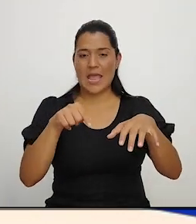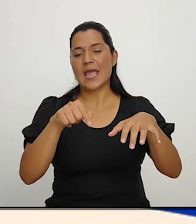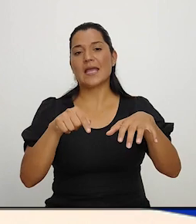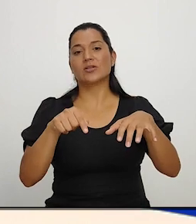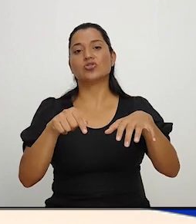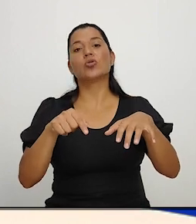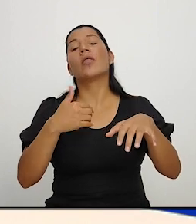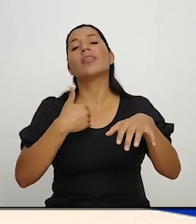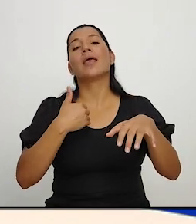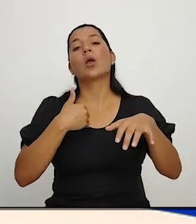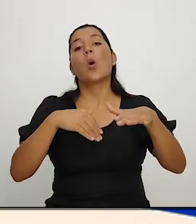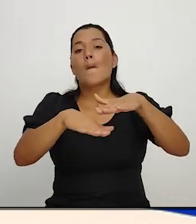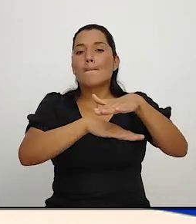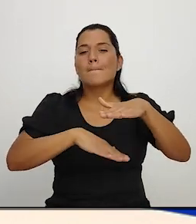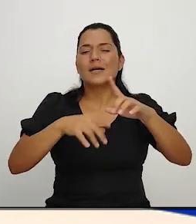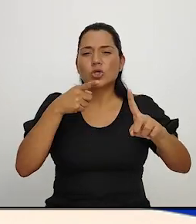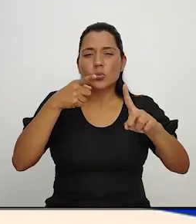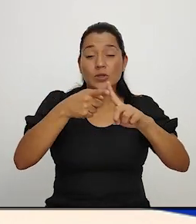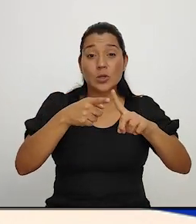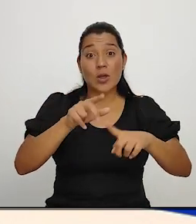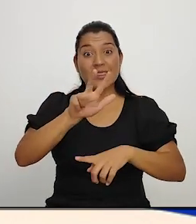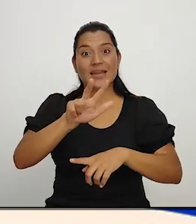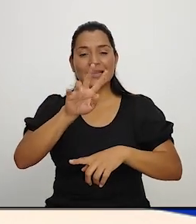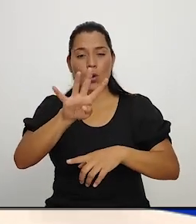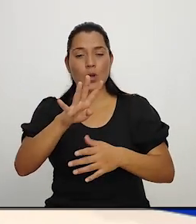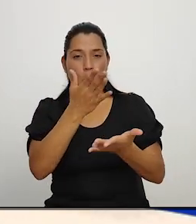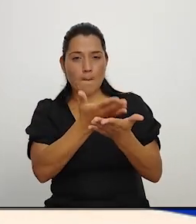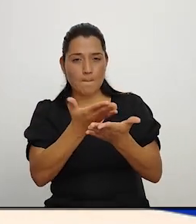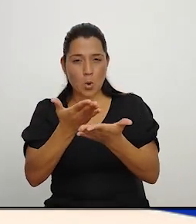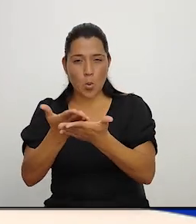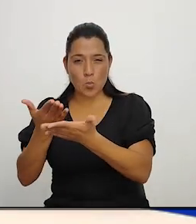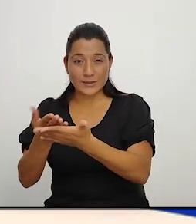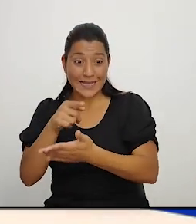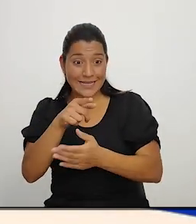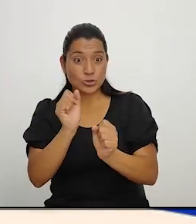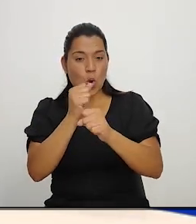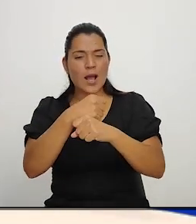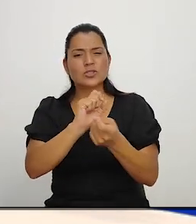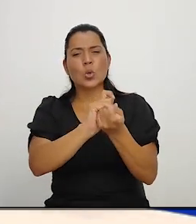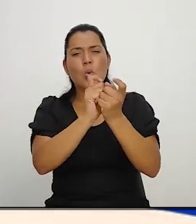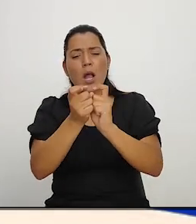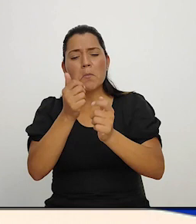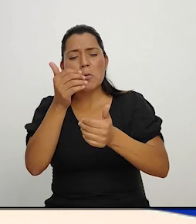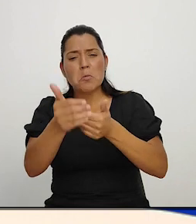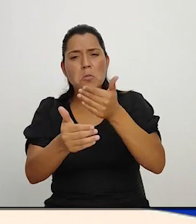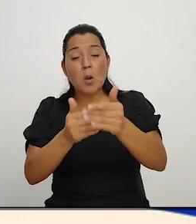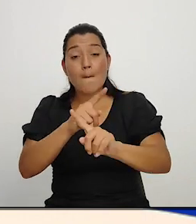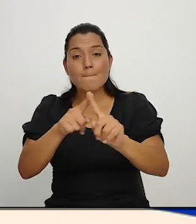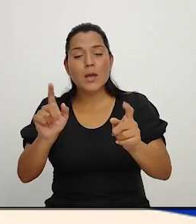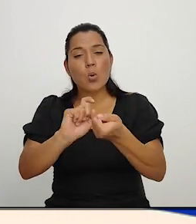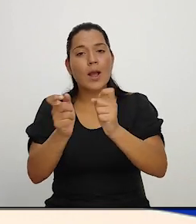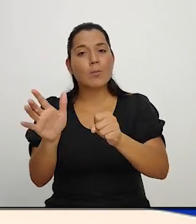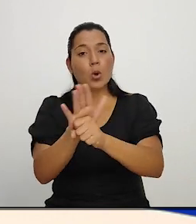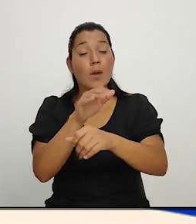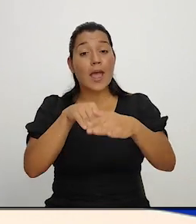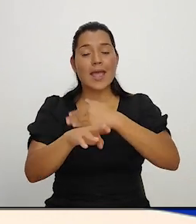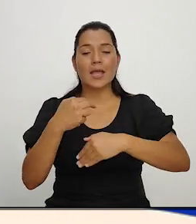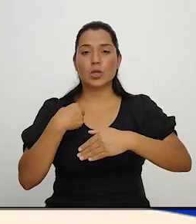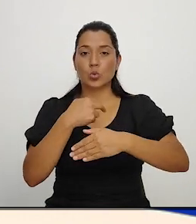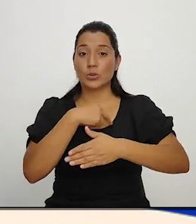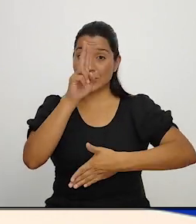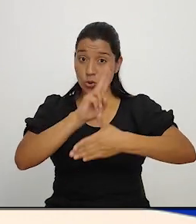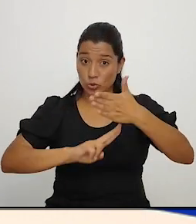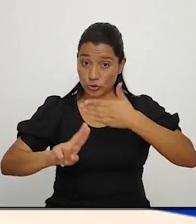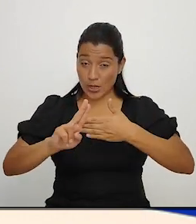11 Pilares y 34 propuestas que harán una transformación gradual pero total en nuestra universidad los